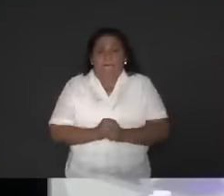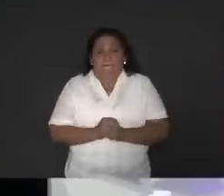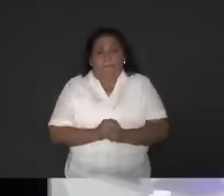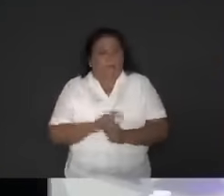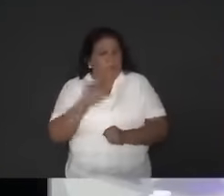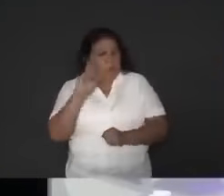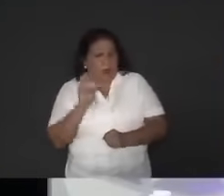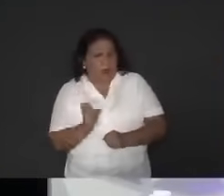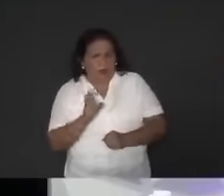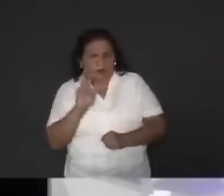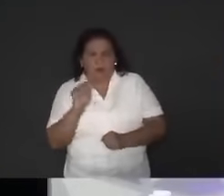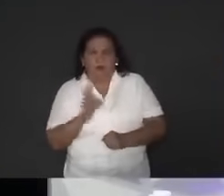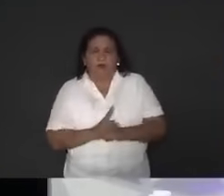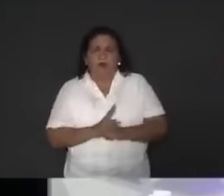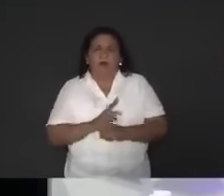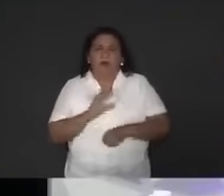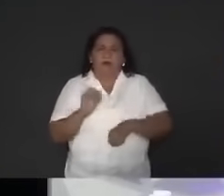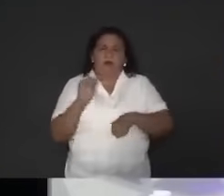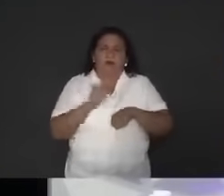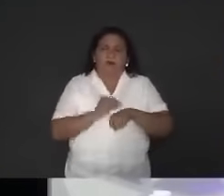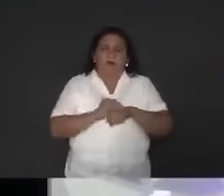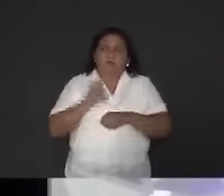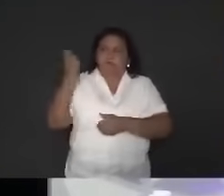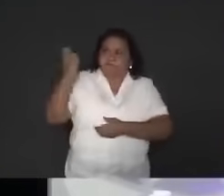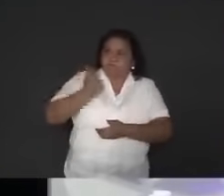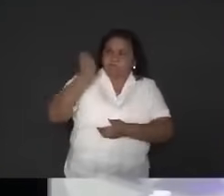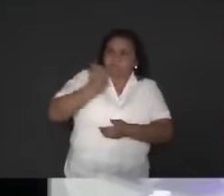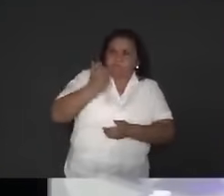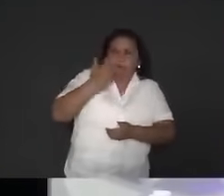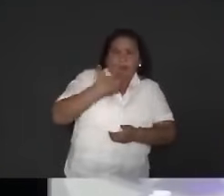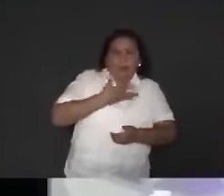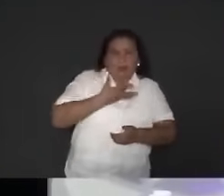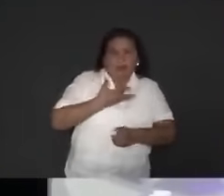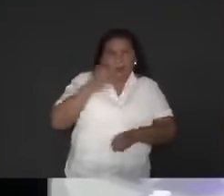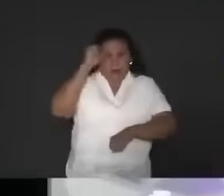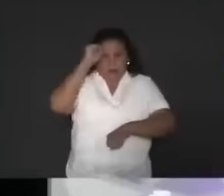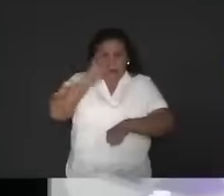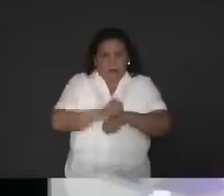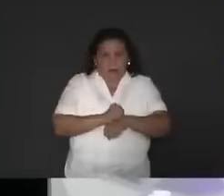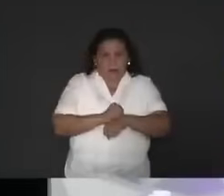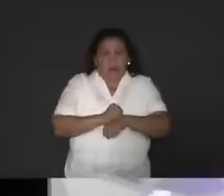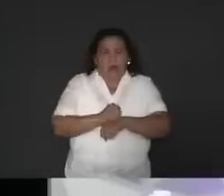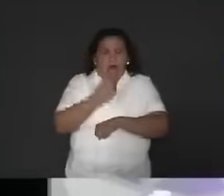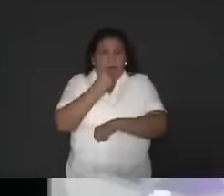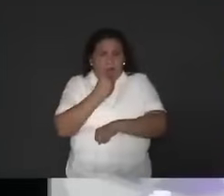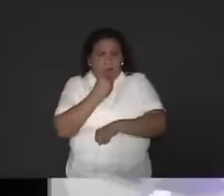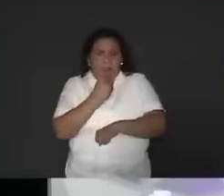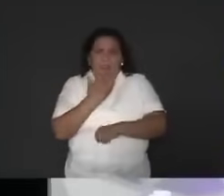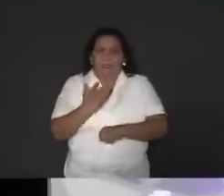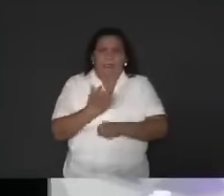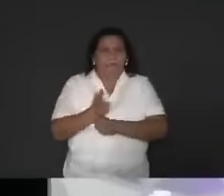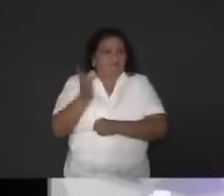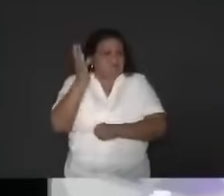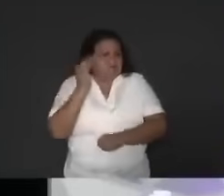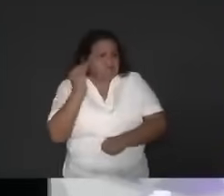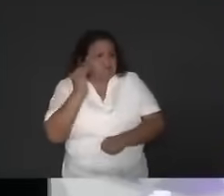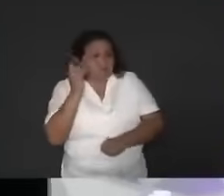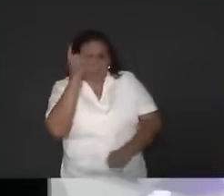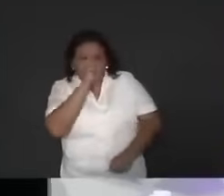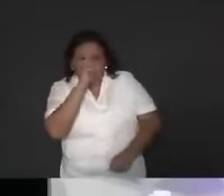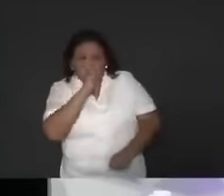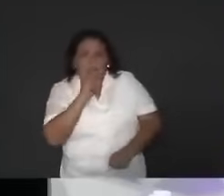estrategia de seguridad. Vamos a mantener los recursos históricos que ha tenido la Secretaría de Seguridad Pública y escuchar las recomendaciones del